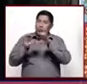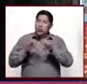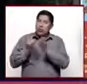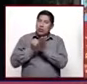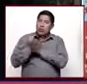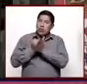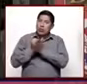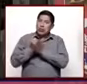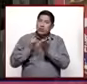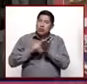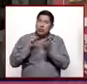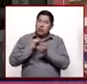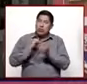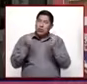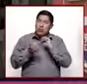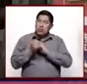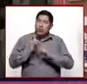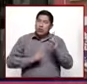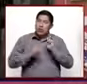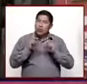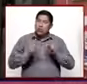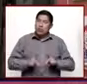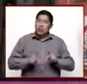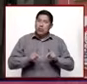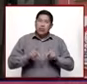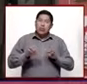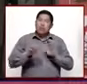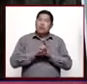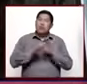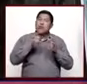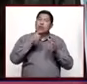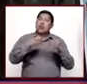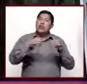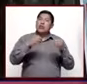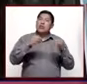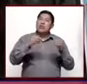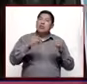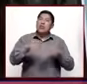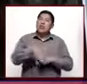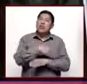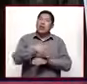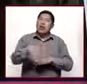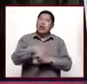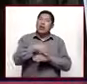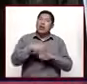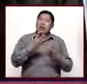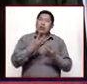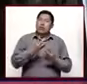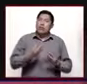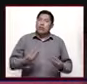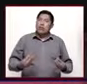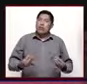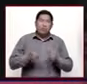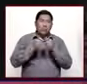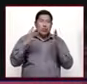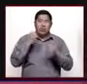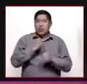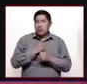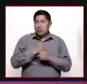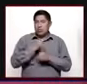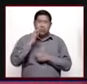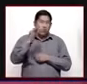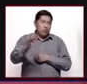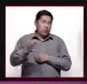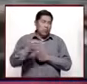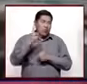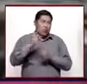cambio, lamentablemente, algunas personas, por ejemplo, los canillitas, han reducido también sus fuentes de trabajo. Se van a quedar sin trabajo. Eso es evidente y esa